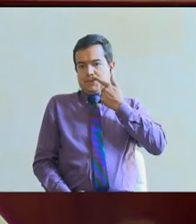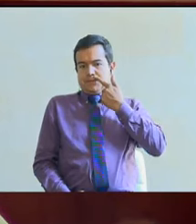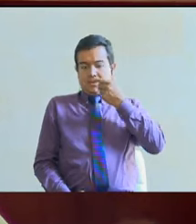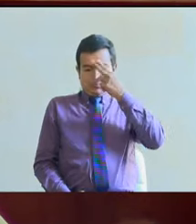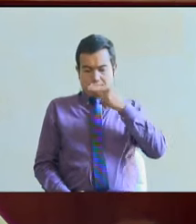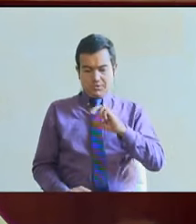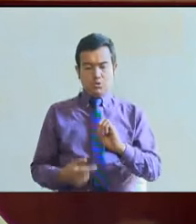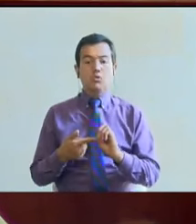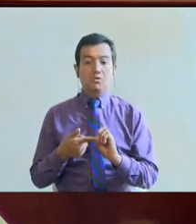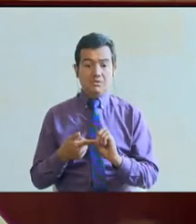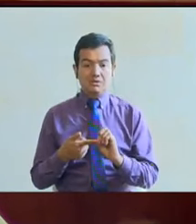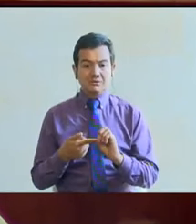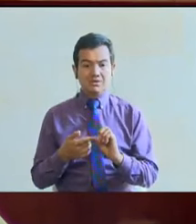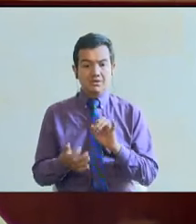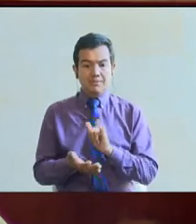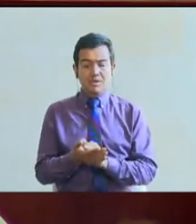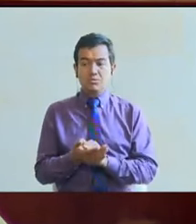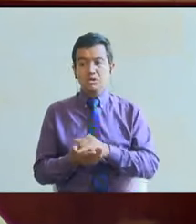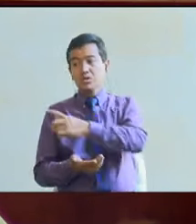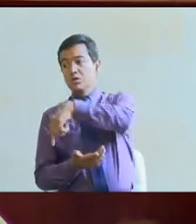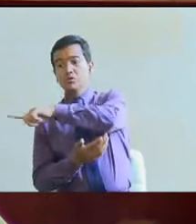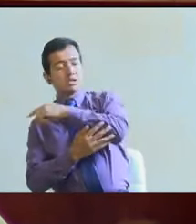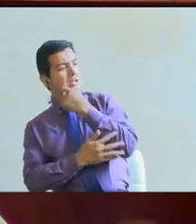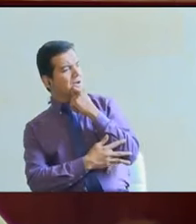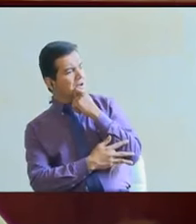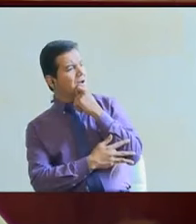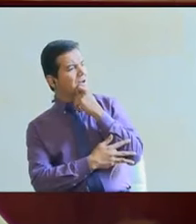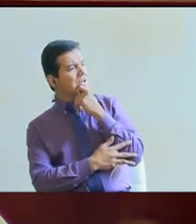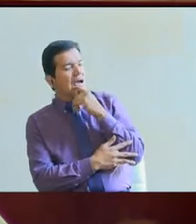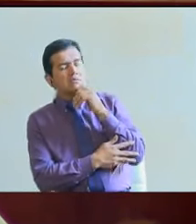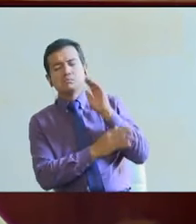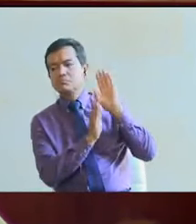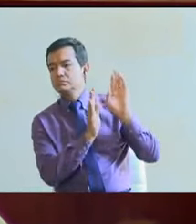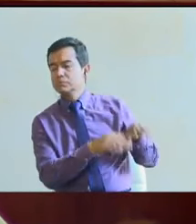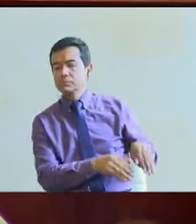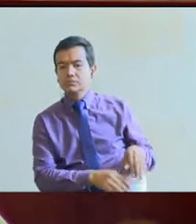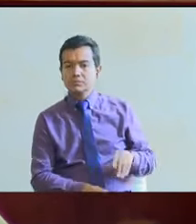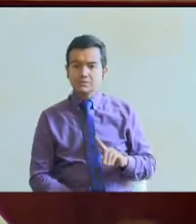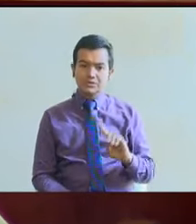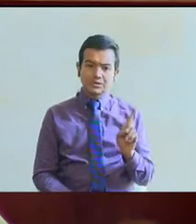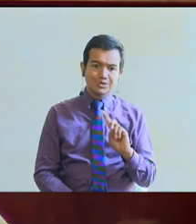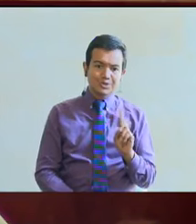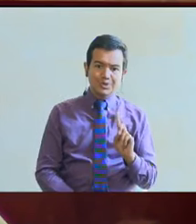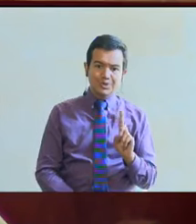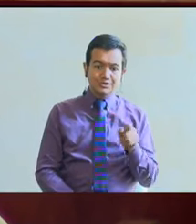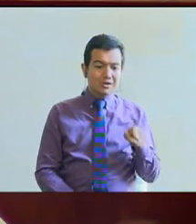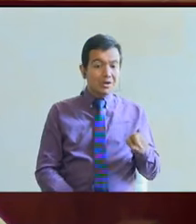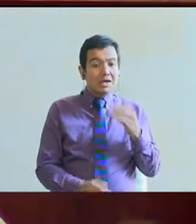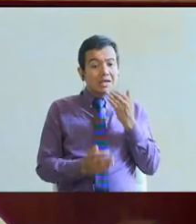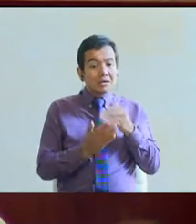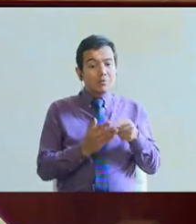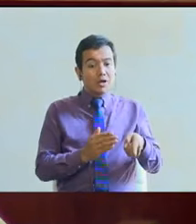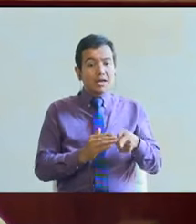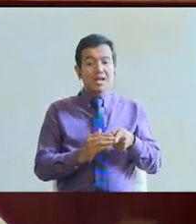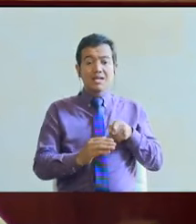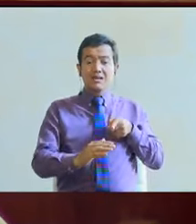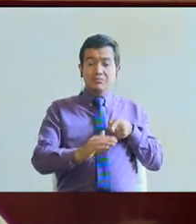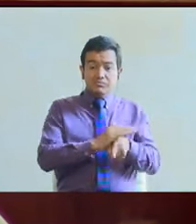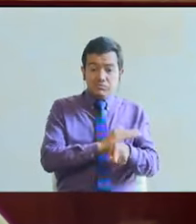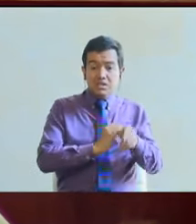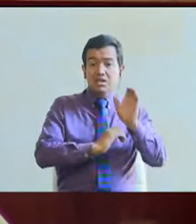quede en el olvido lo peor que le puede pasar a un exilado político o a un preso político es caer en el